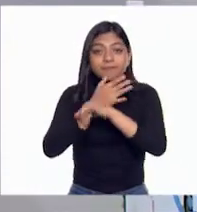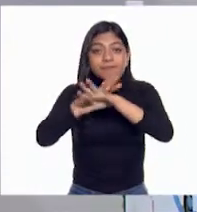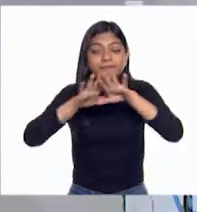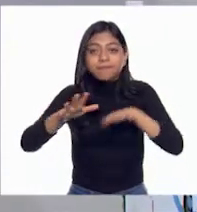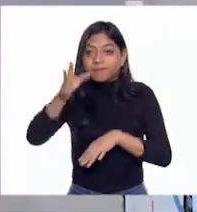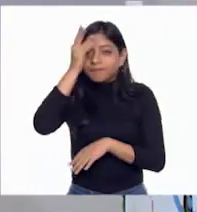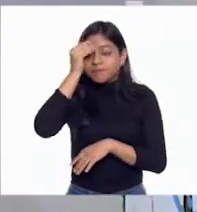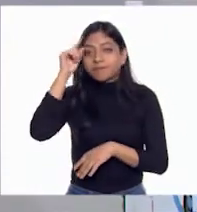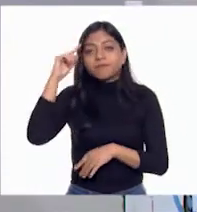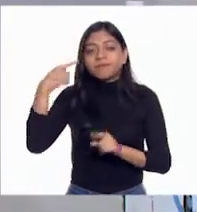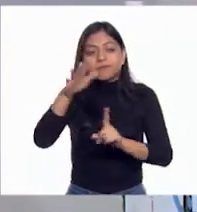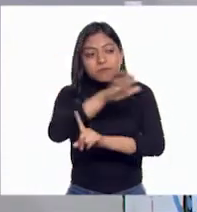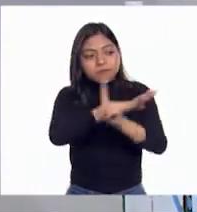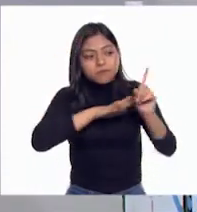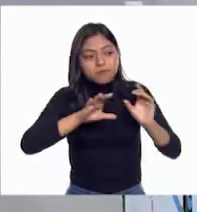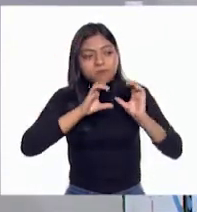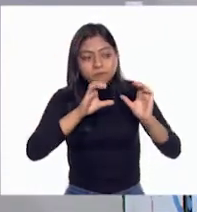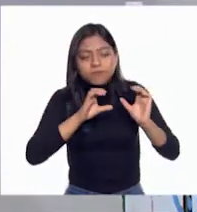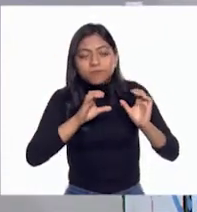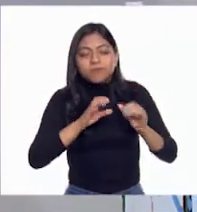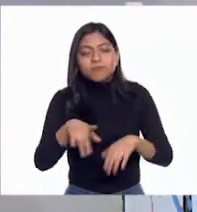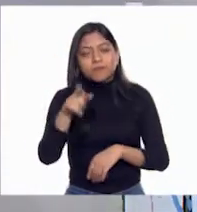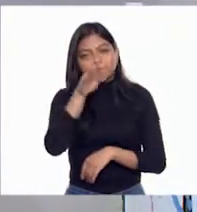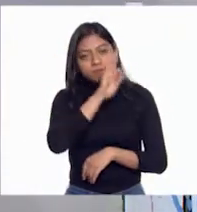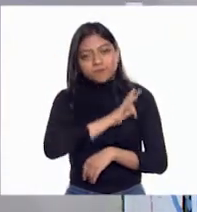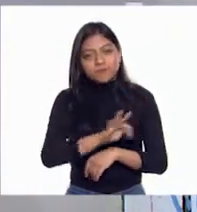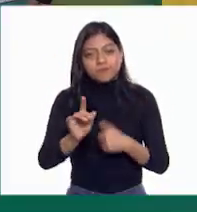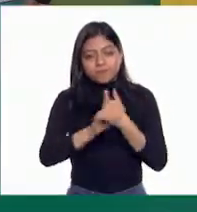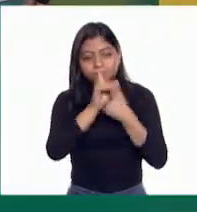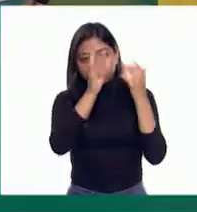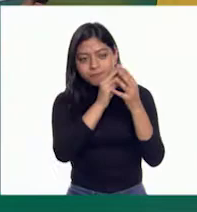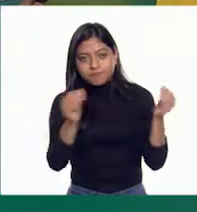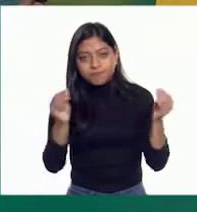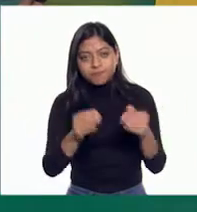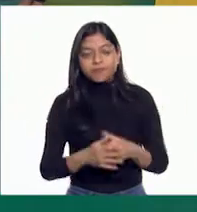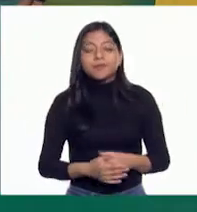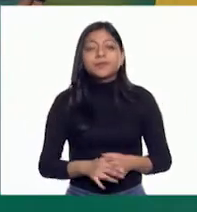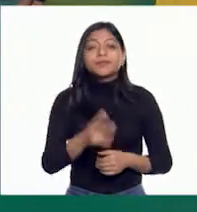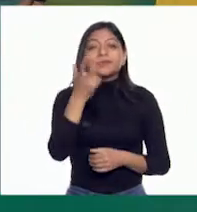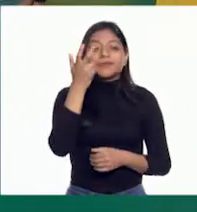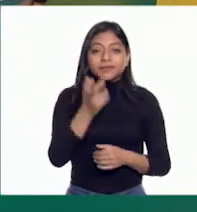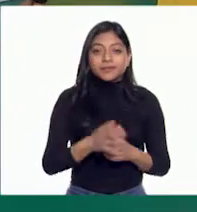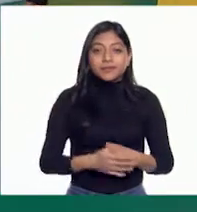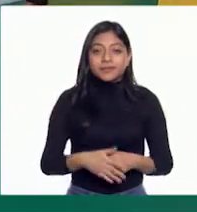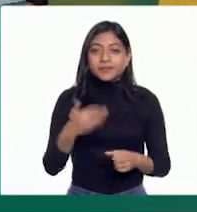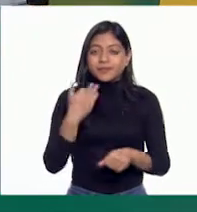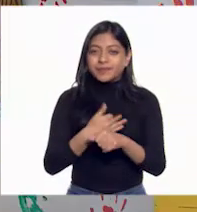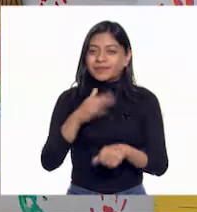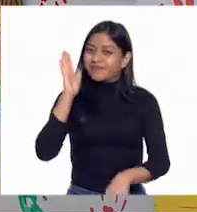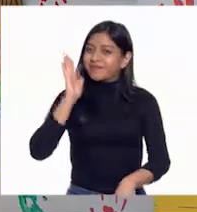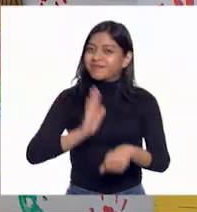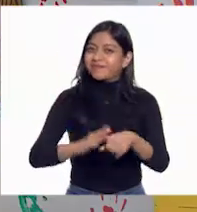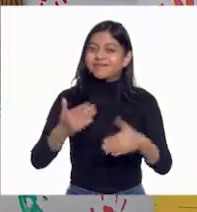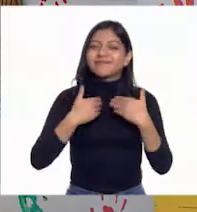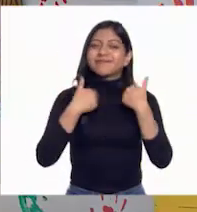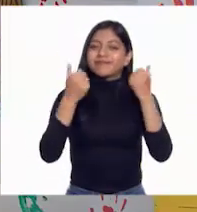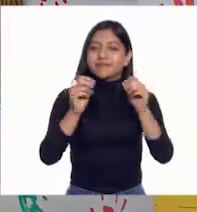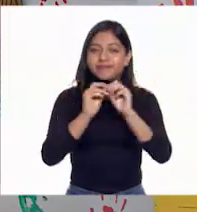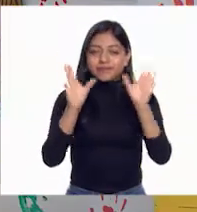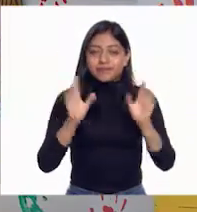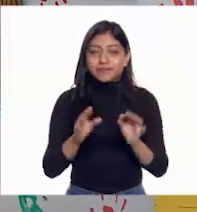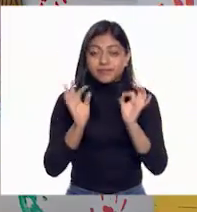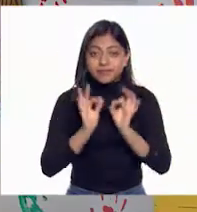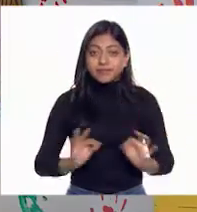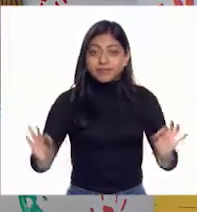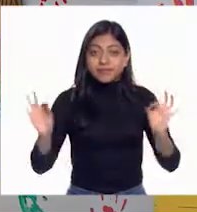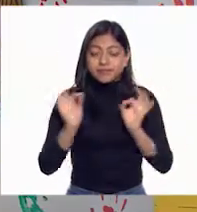los problemas que enfrentamos en el lugar en donde vivimos. Así es. Y para que nos quede más clara la